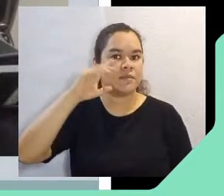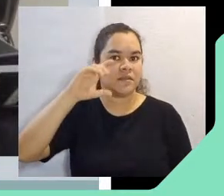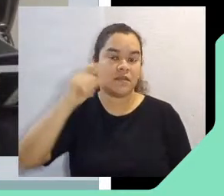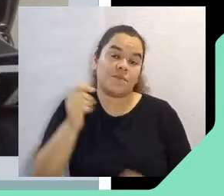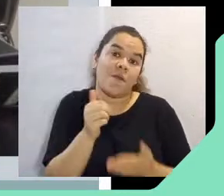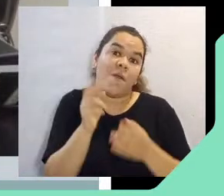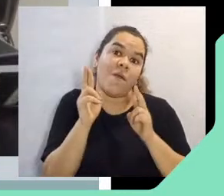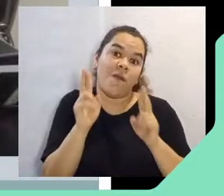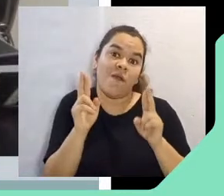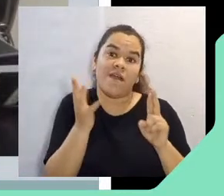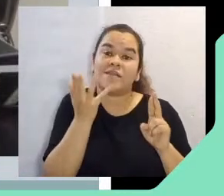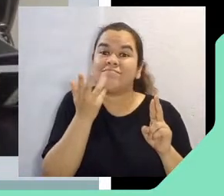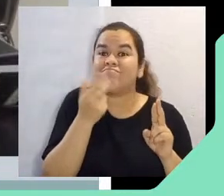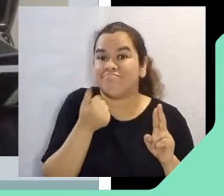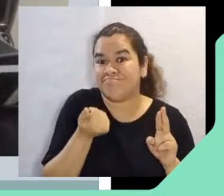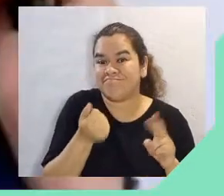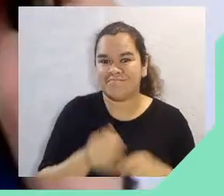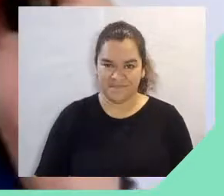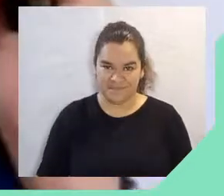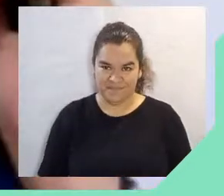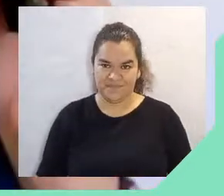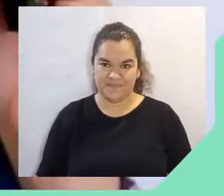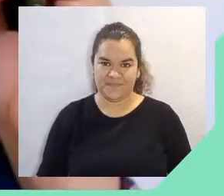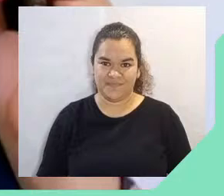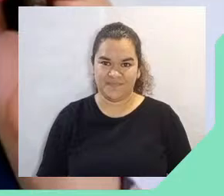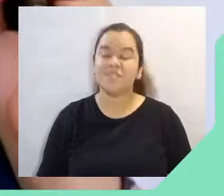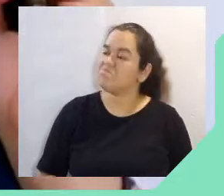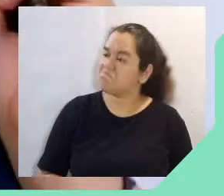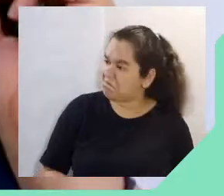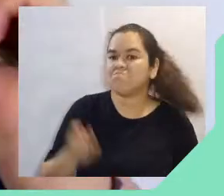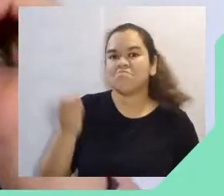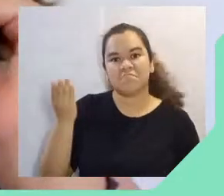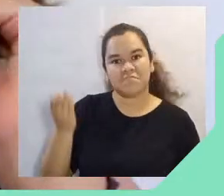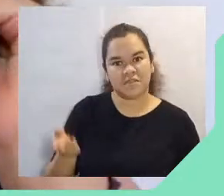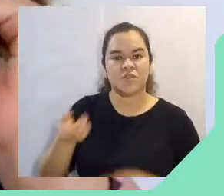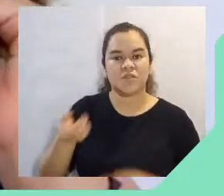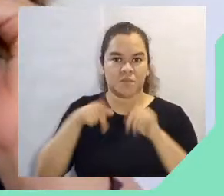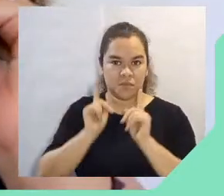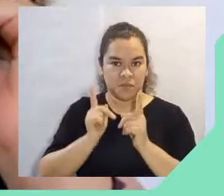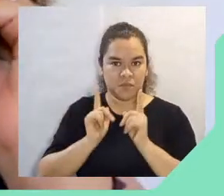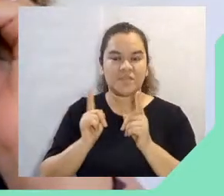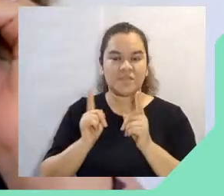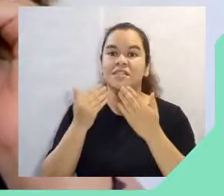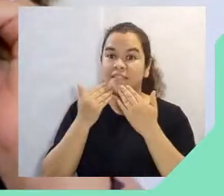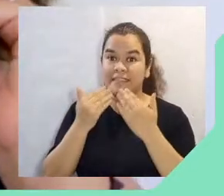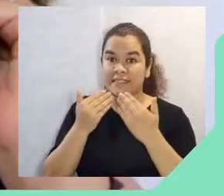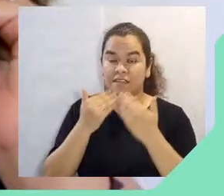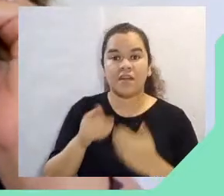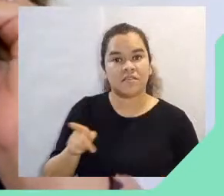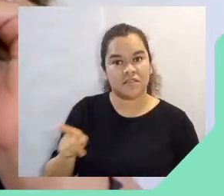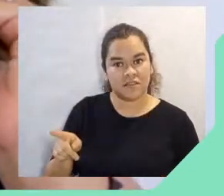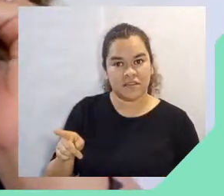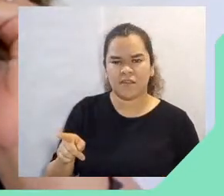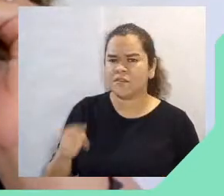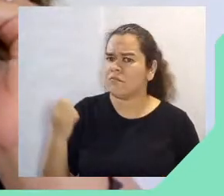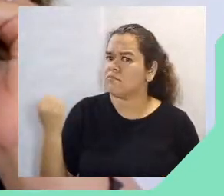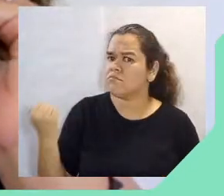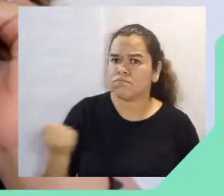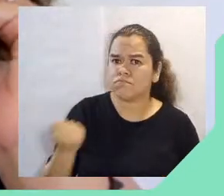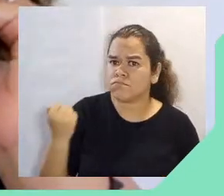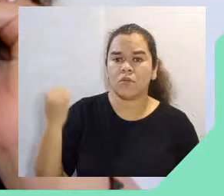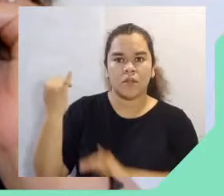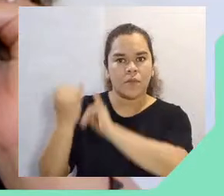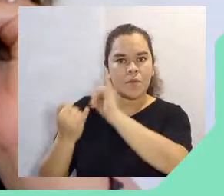gracias. Gracias a vos, Natalia, muchas gracias. Súper importante y